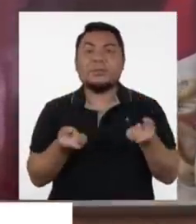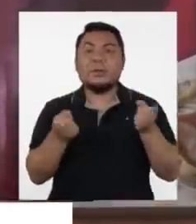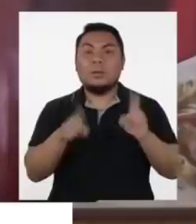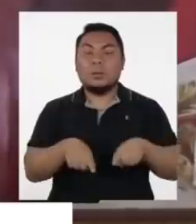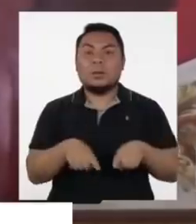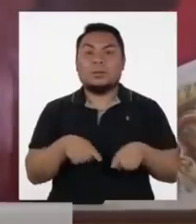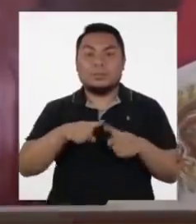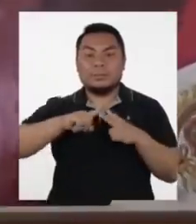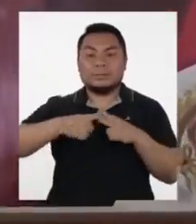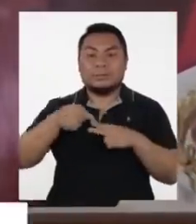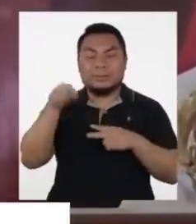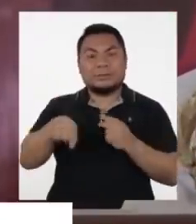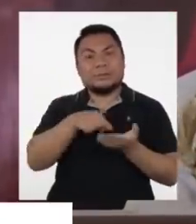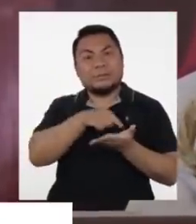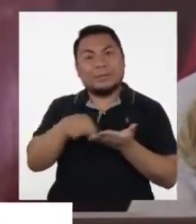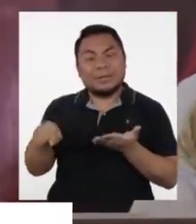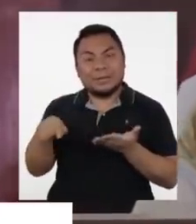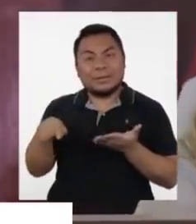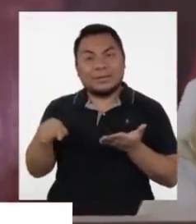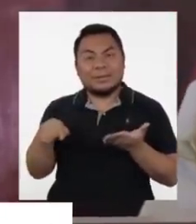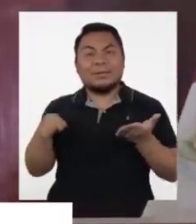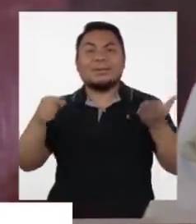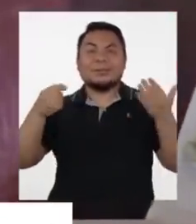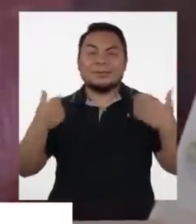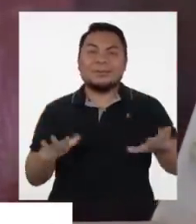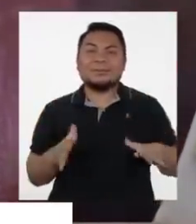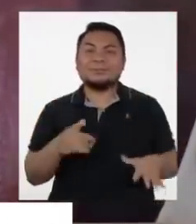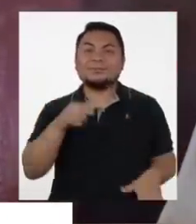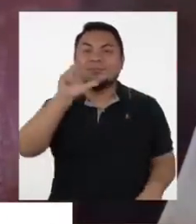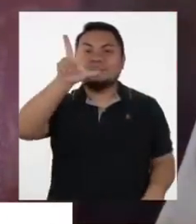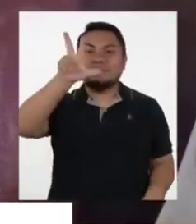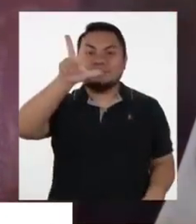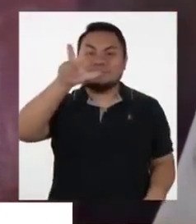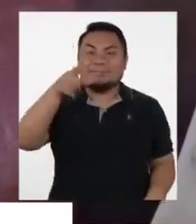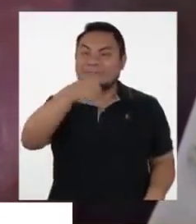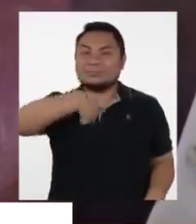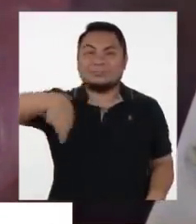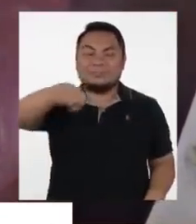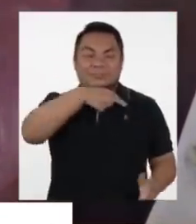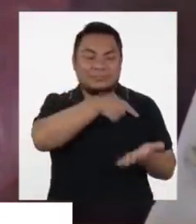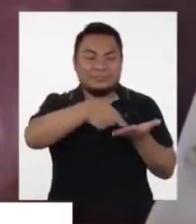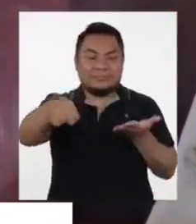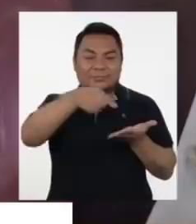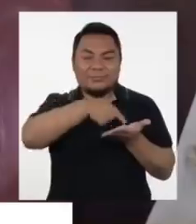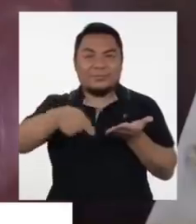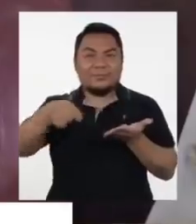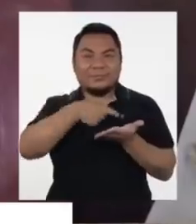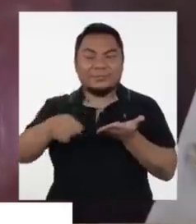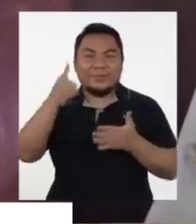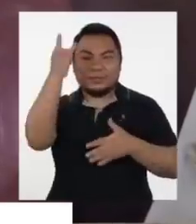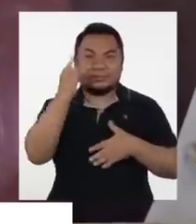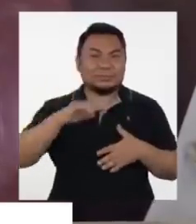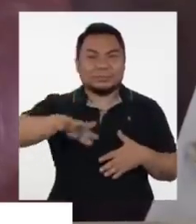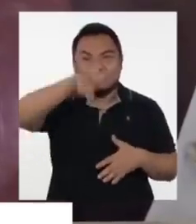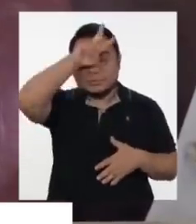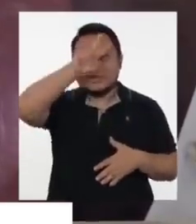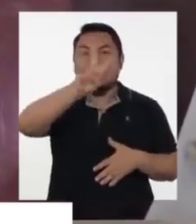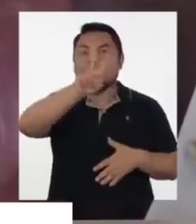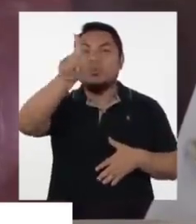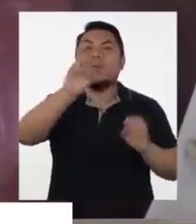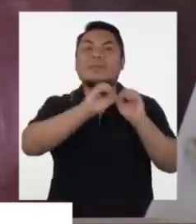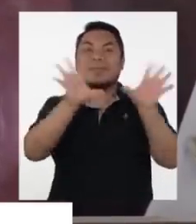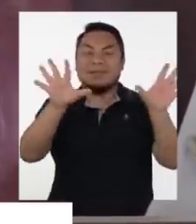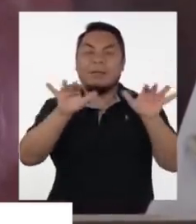esta semana habíamos ya cumplido tres semanas del estado de emergencia veintiún